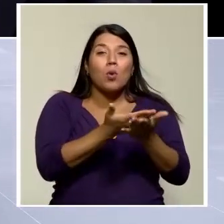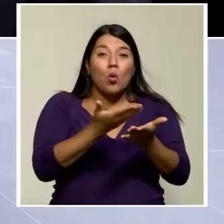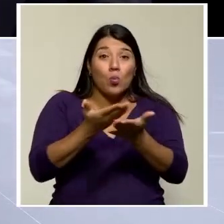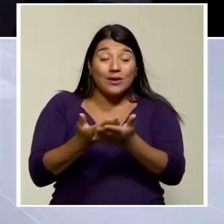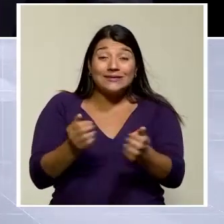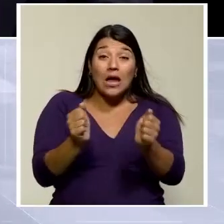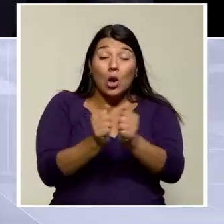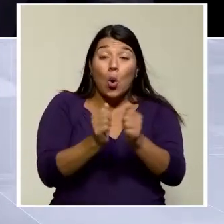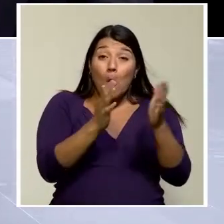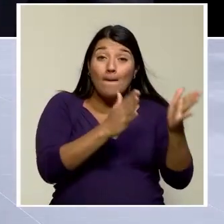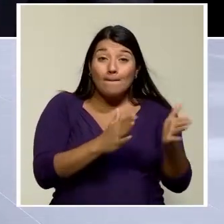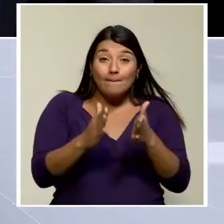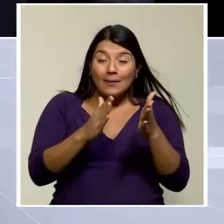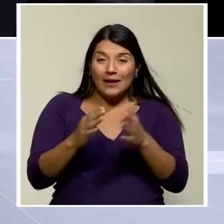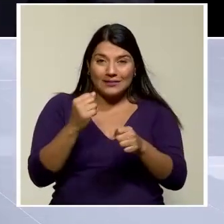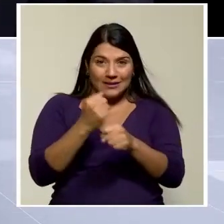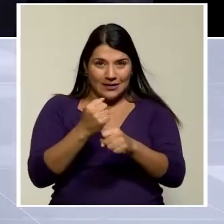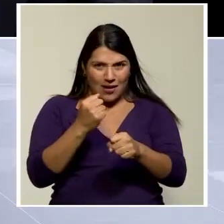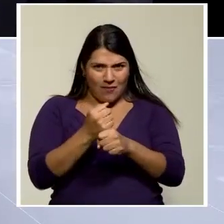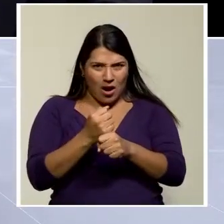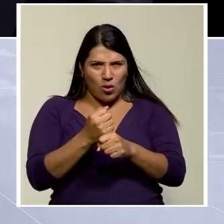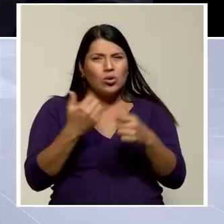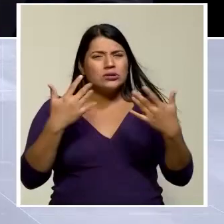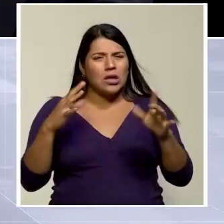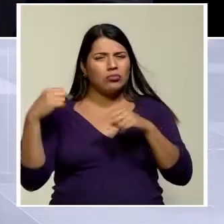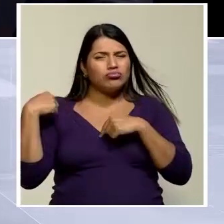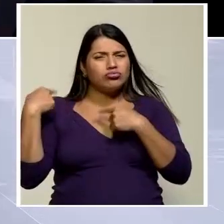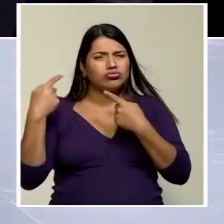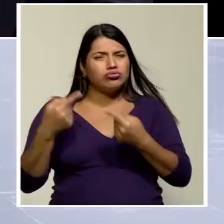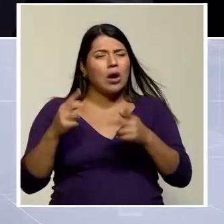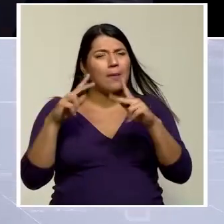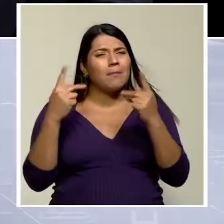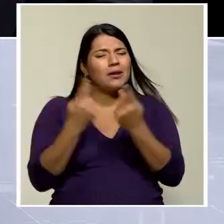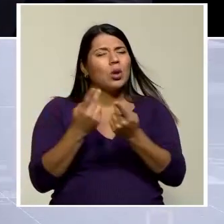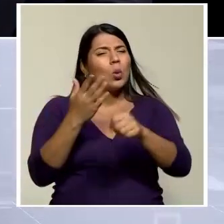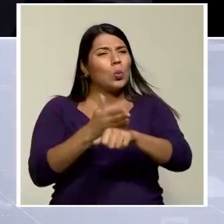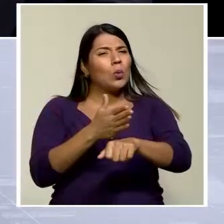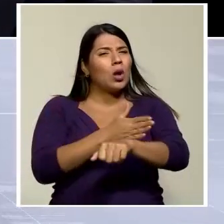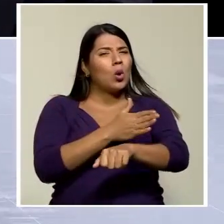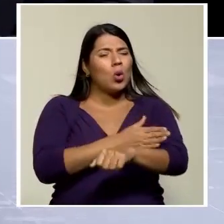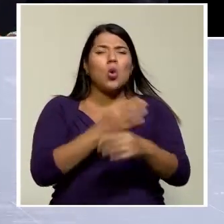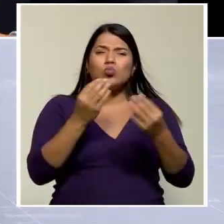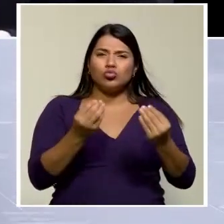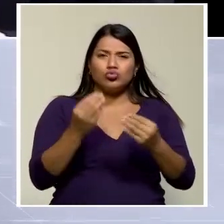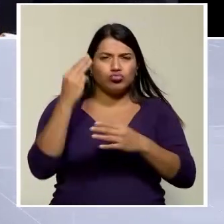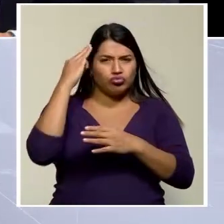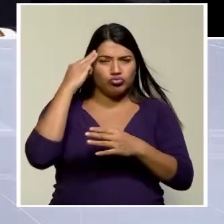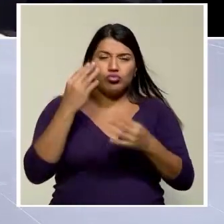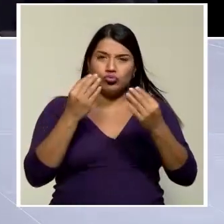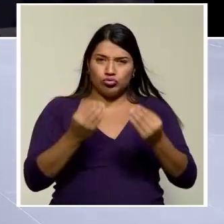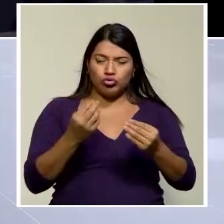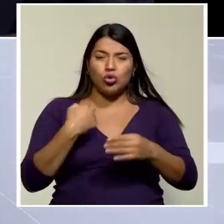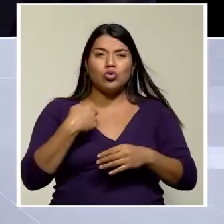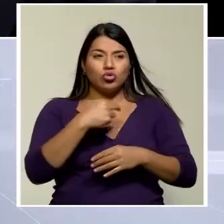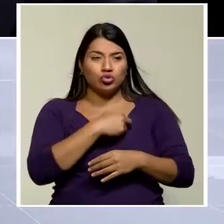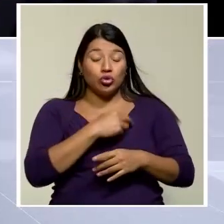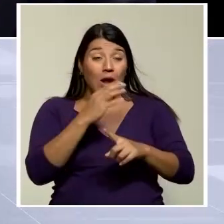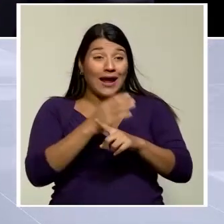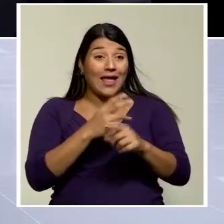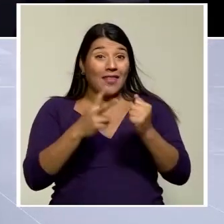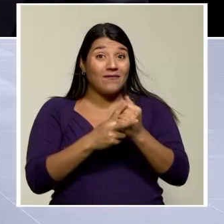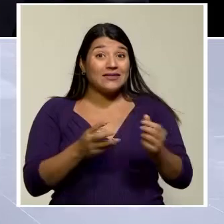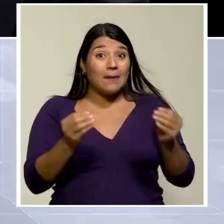planteamientos. El partido obviamente ha ido mejorando mucho, ha ido madurando. Nosotros hemos ido adquiriendo